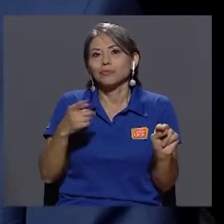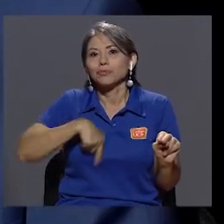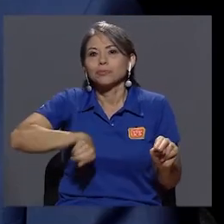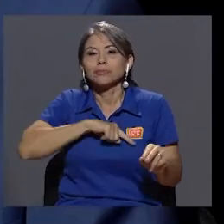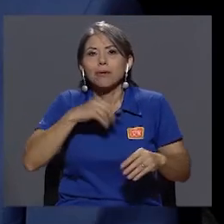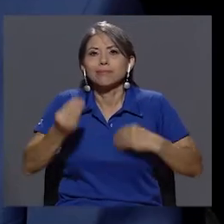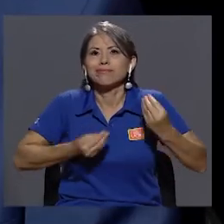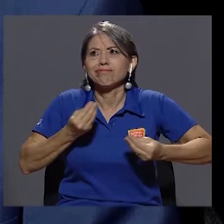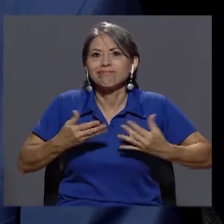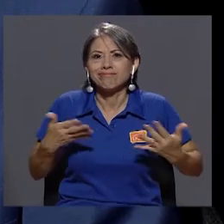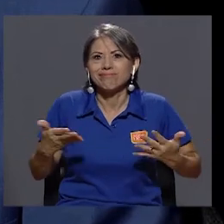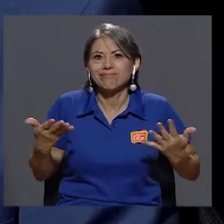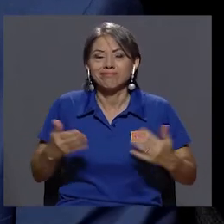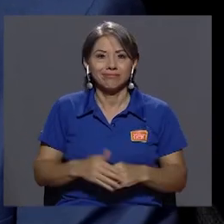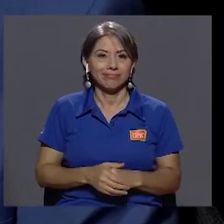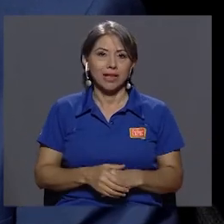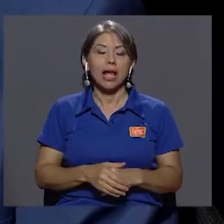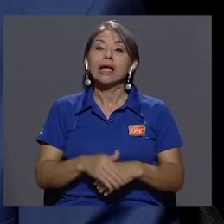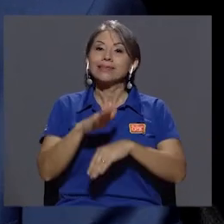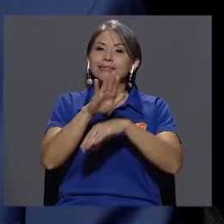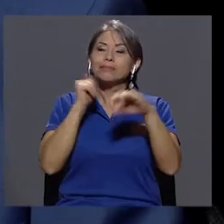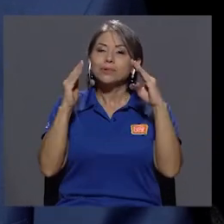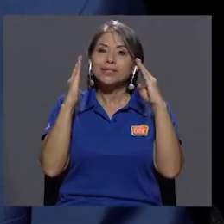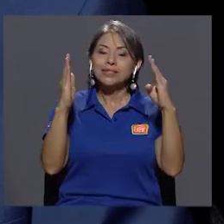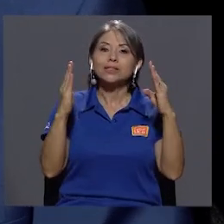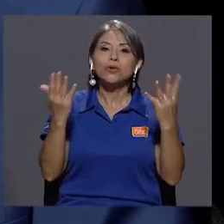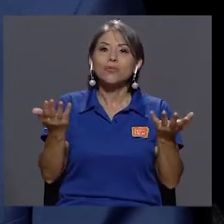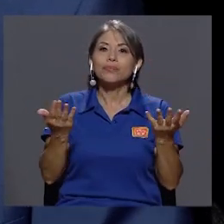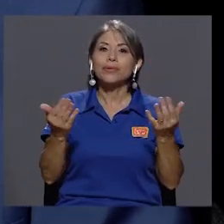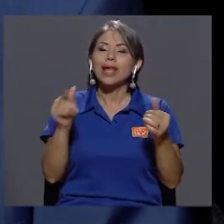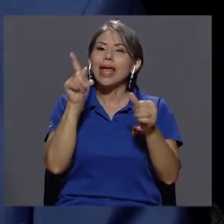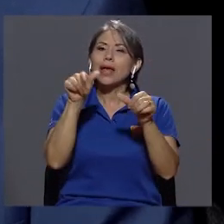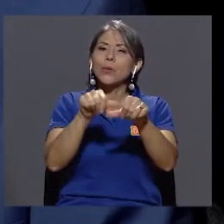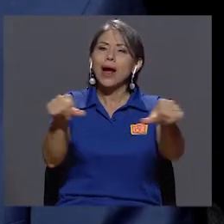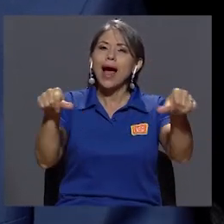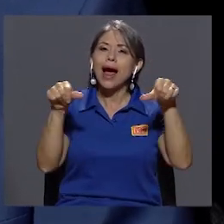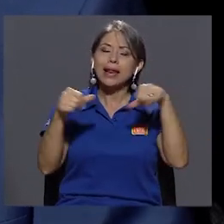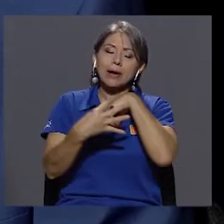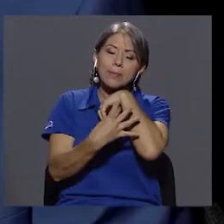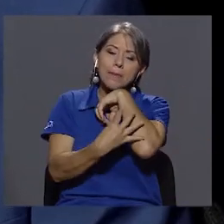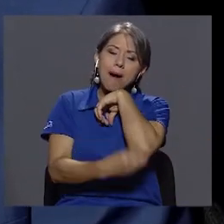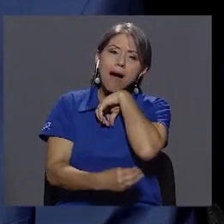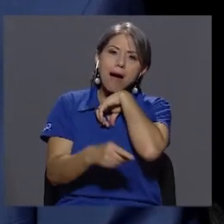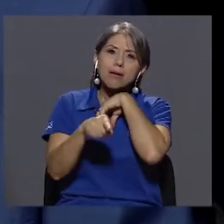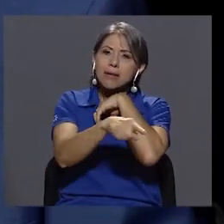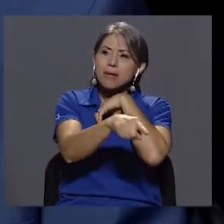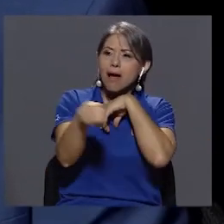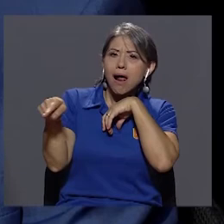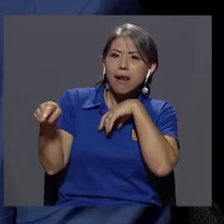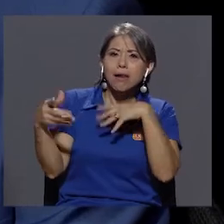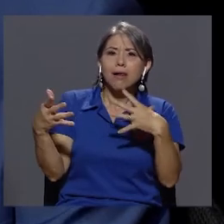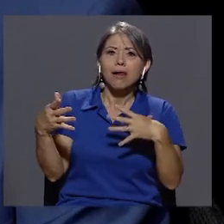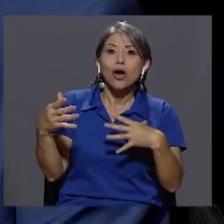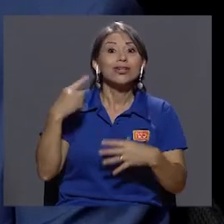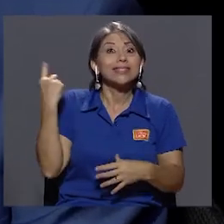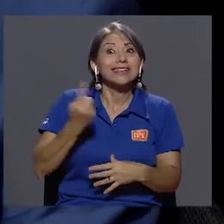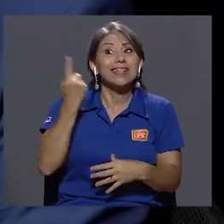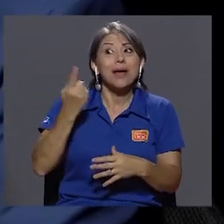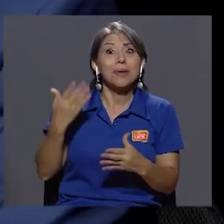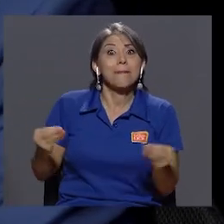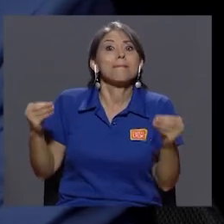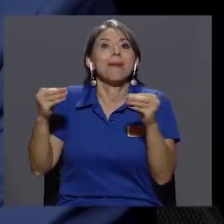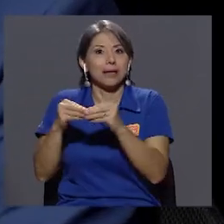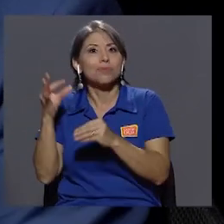entonces me llamó mucho la atención que en una área marginal verdad hubiera siempre había más mujeres